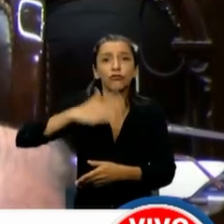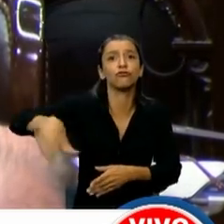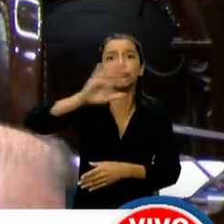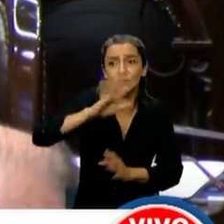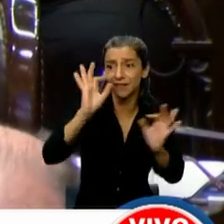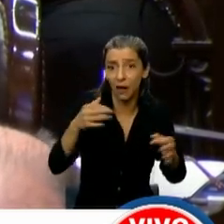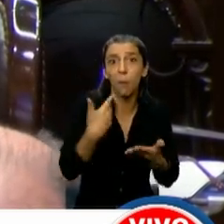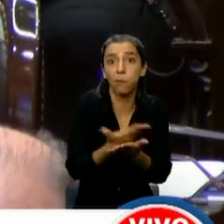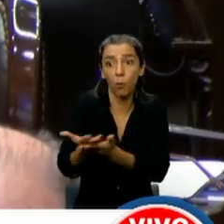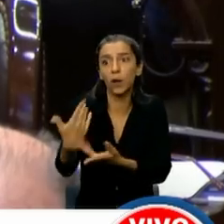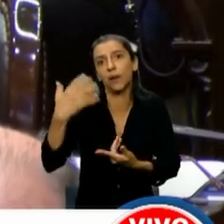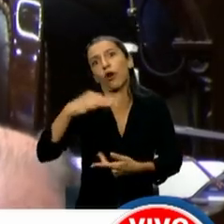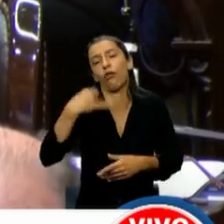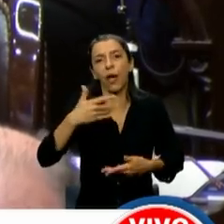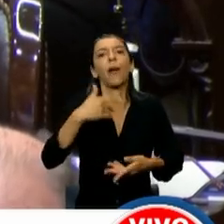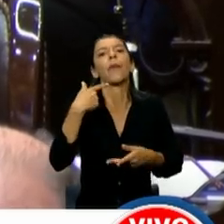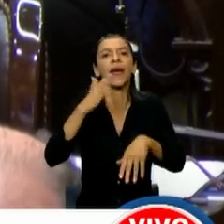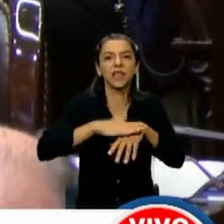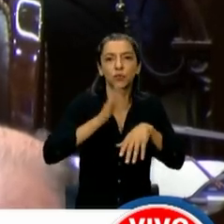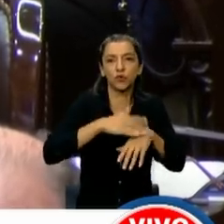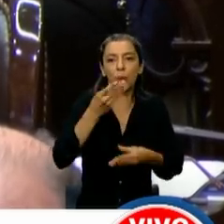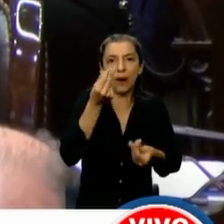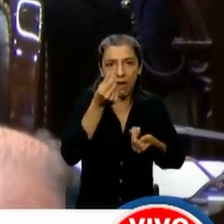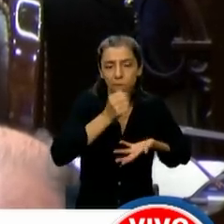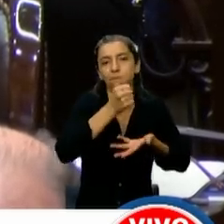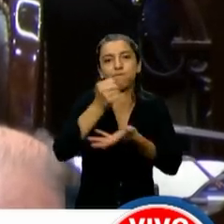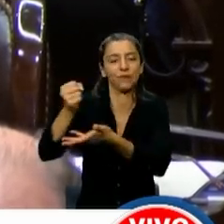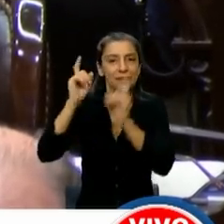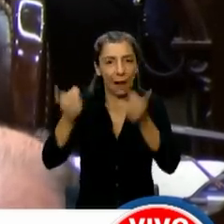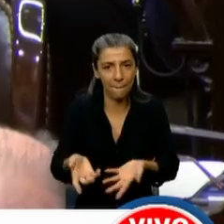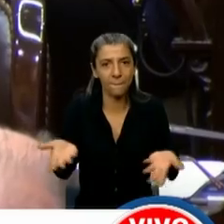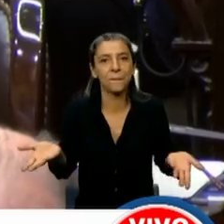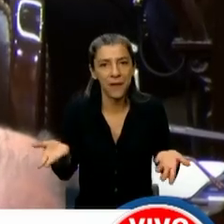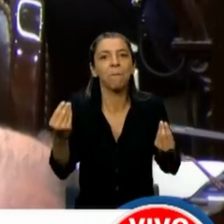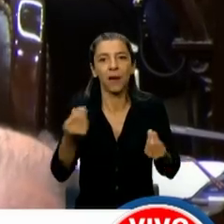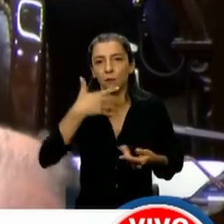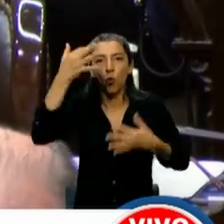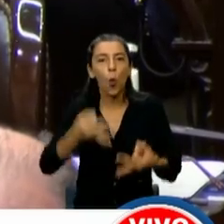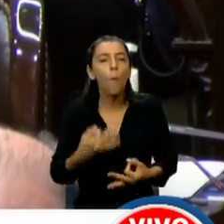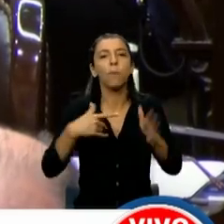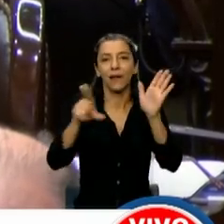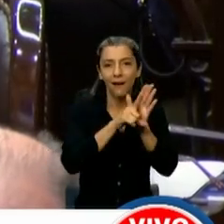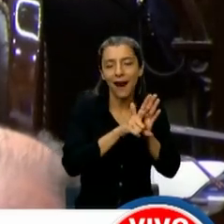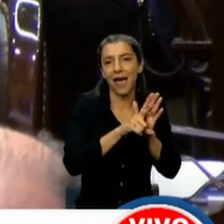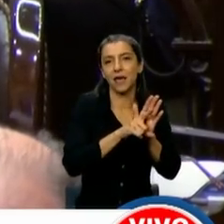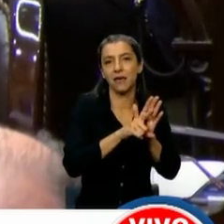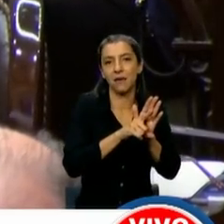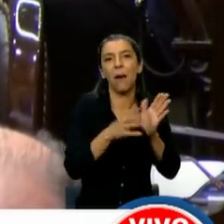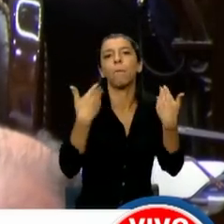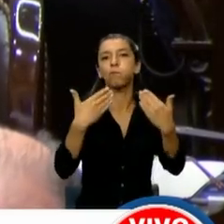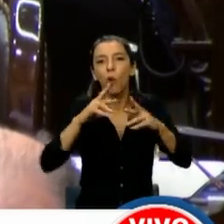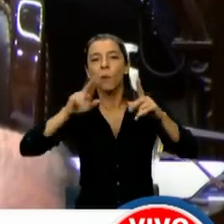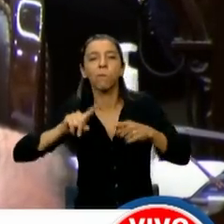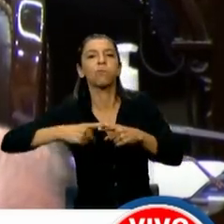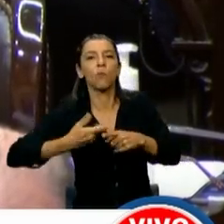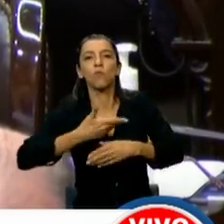cada una de esas leyes implica la responsabilidad presupuestaria para que se hagan efectivas como políticas públicas